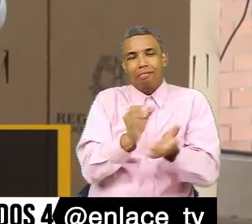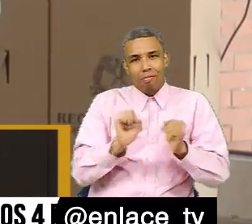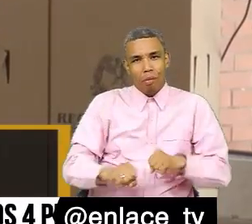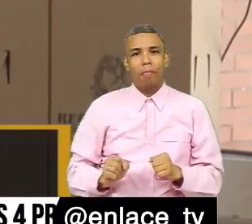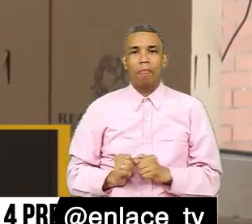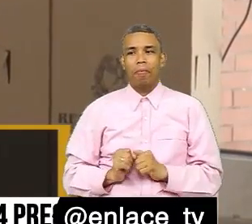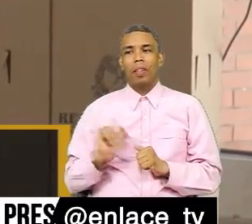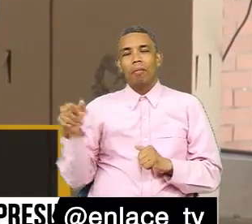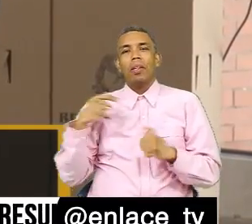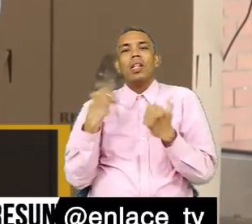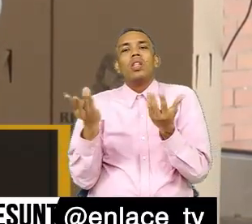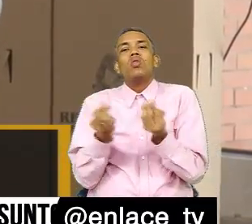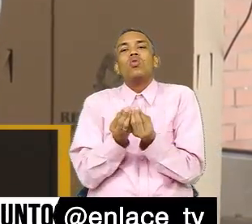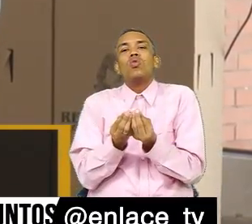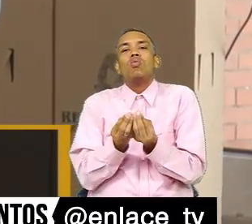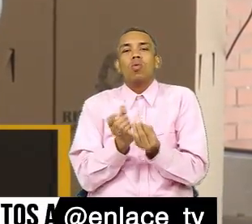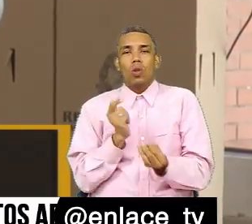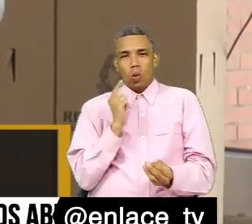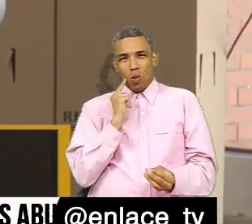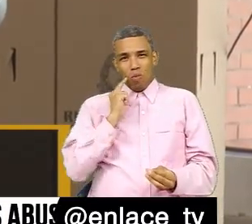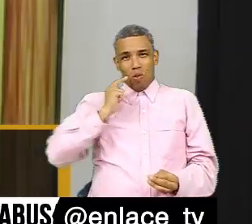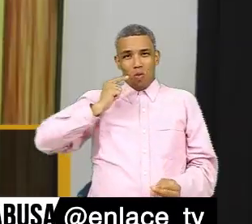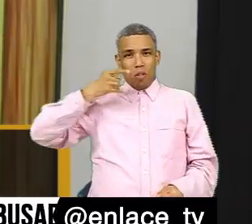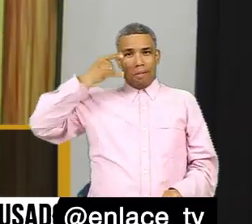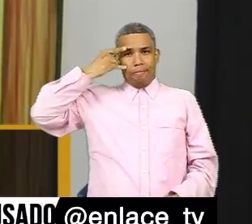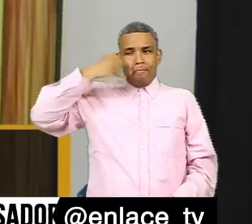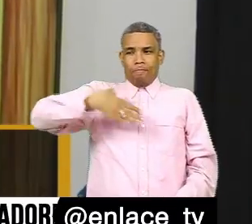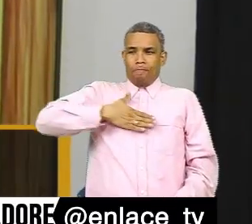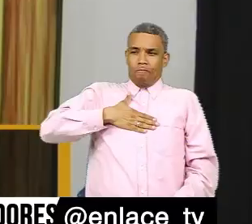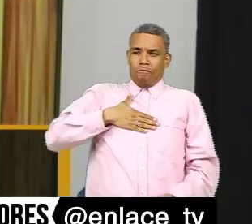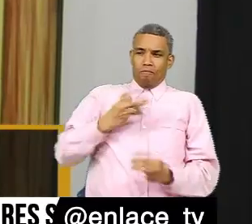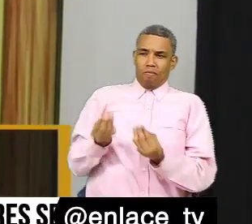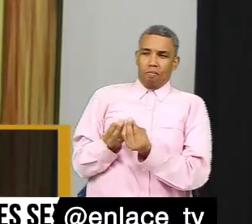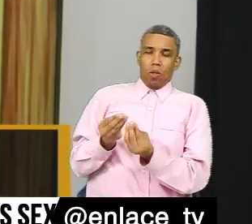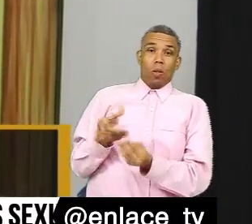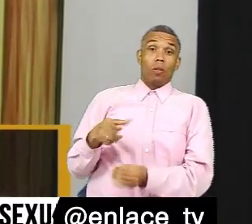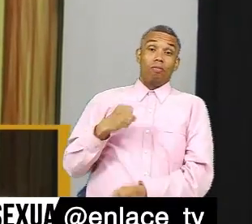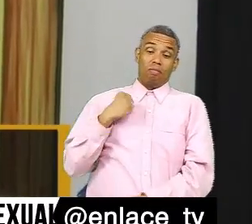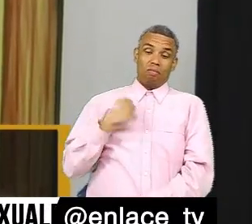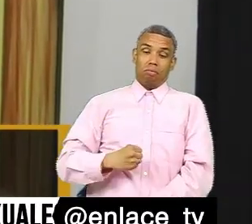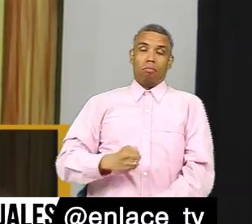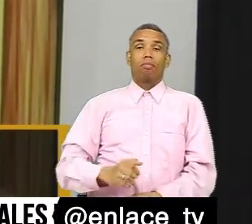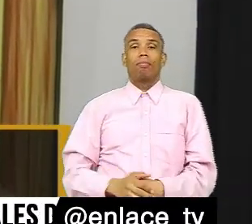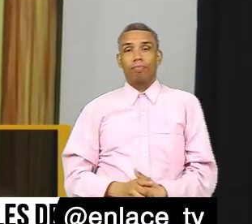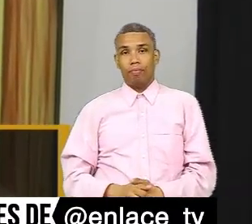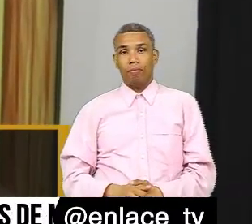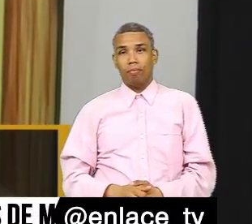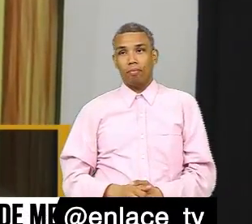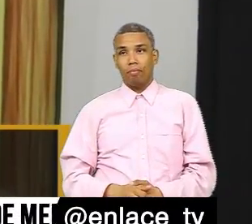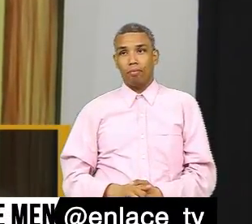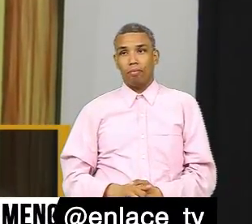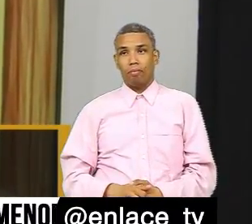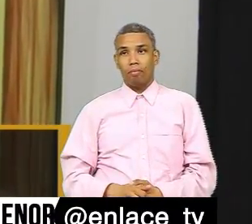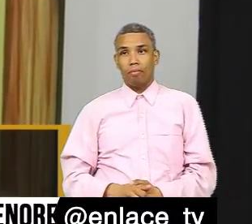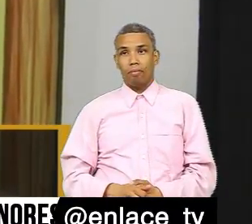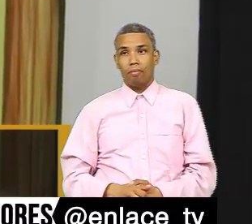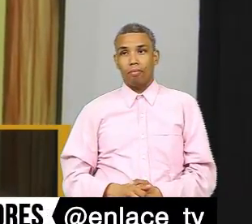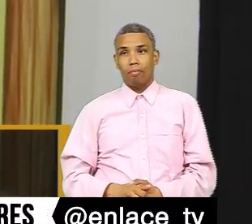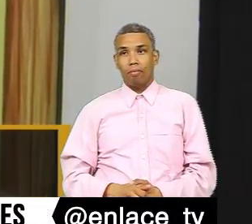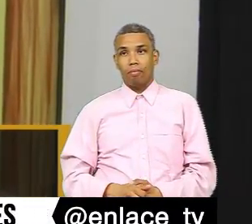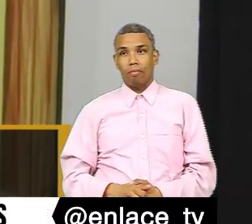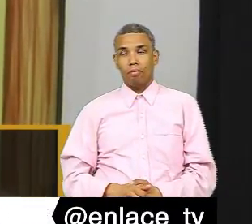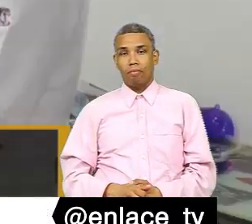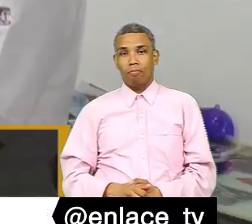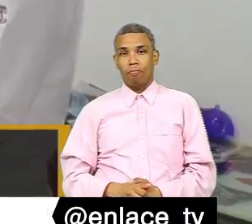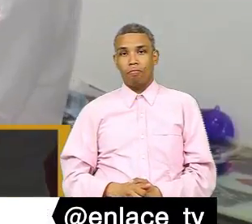Democrático, Colombia queda fortalecida la democracia. Nuestro gran temor es que el plebiscito era un ataque en contra de la